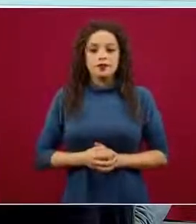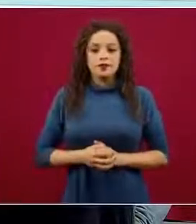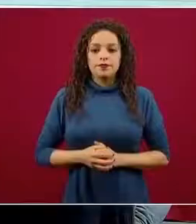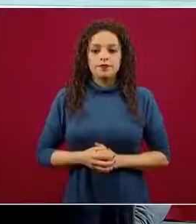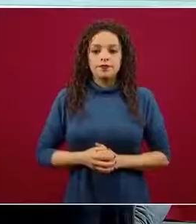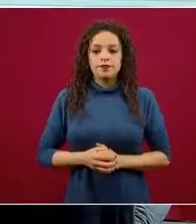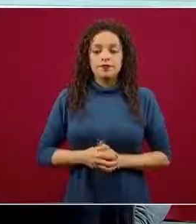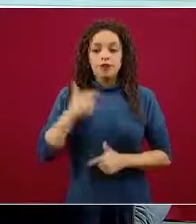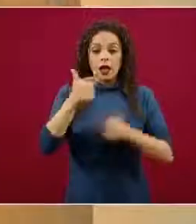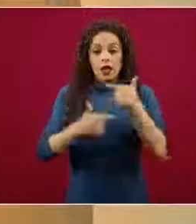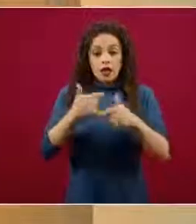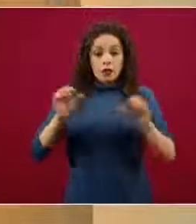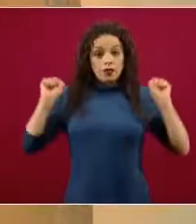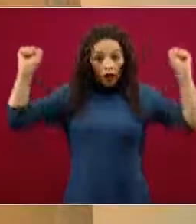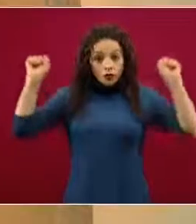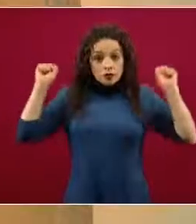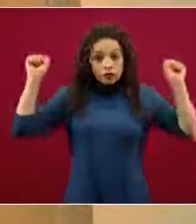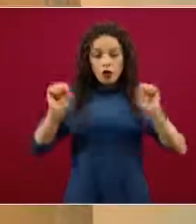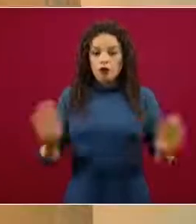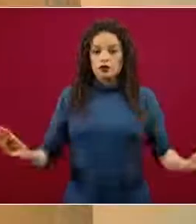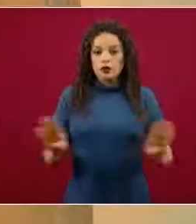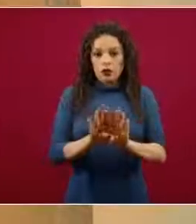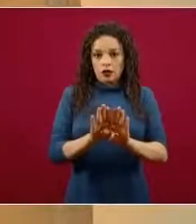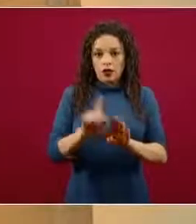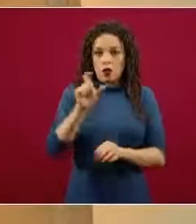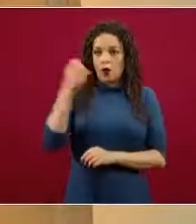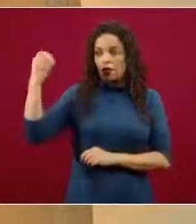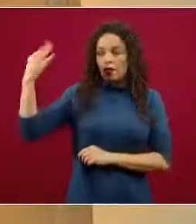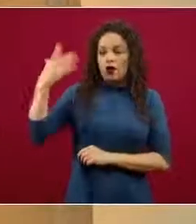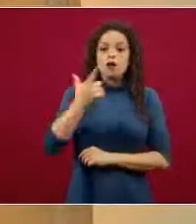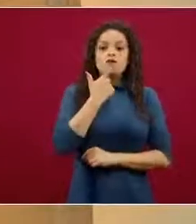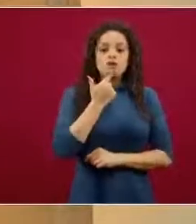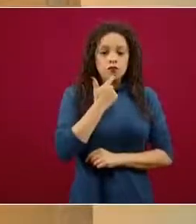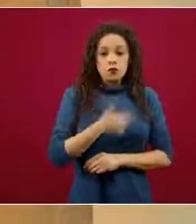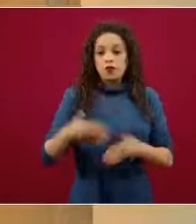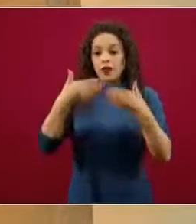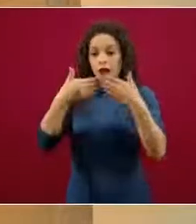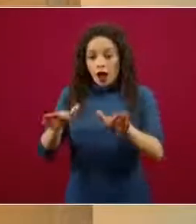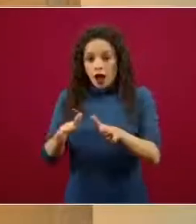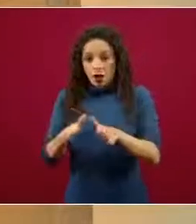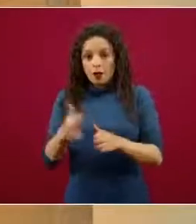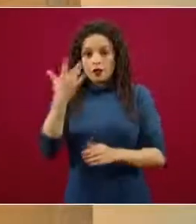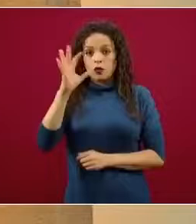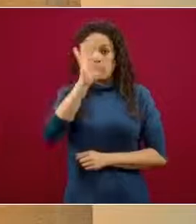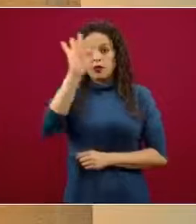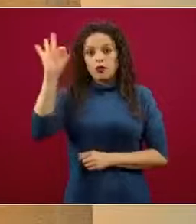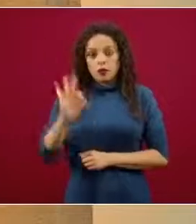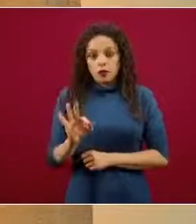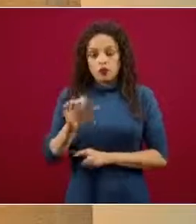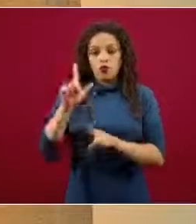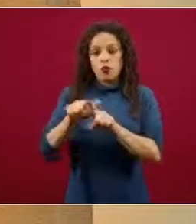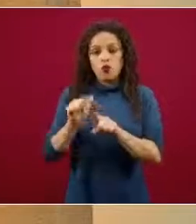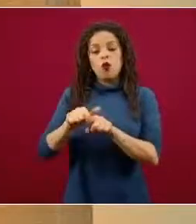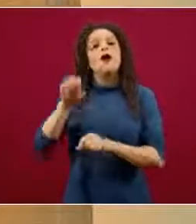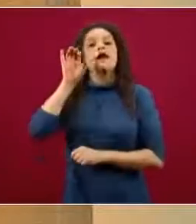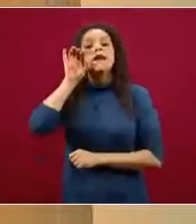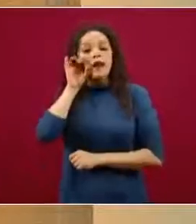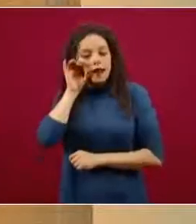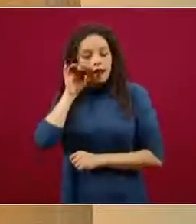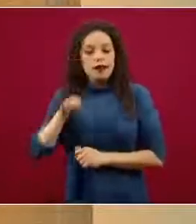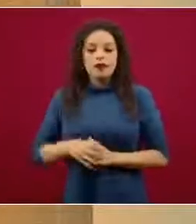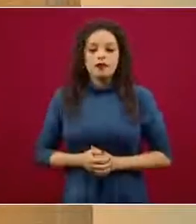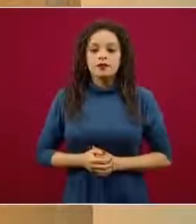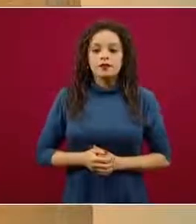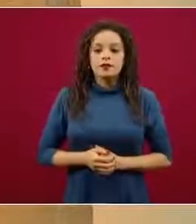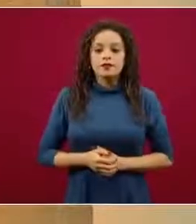Los gimnasios deben estar cerrados en color rojo y abiertos con un 50% de aforo a nivel naranja, y también